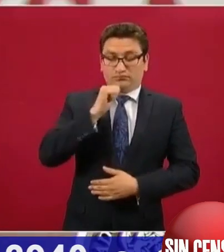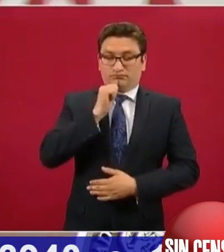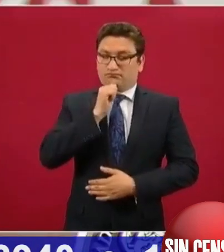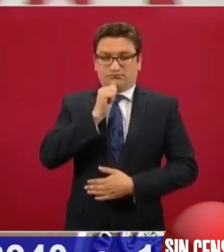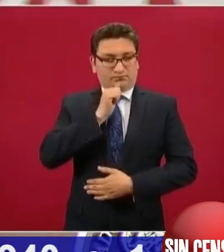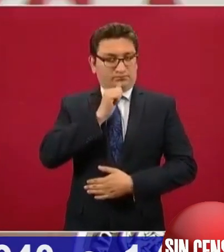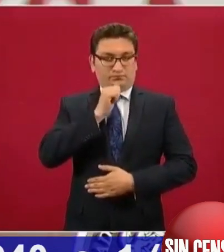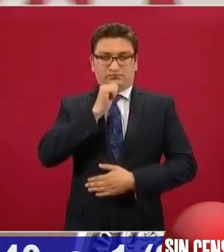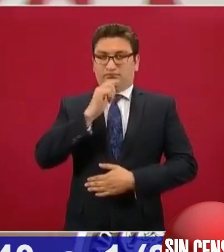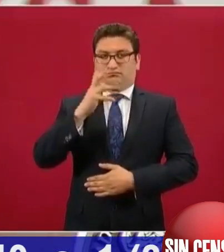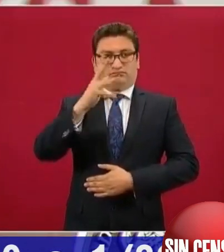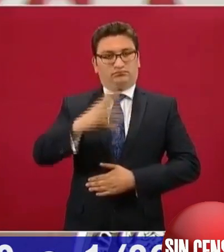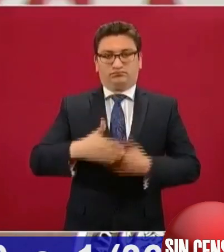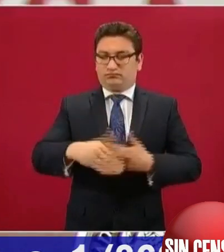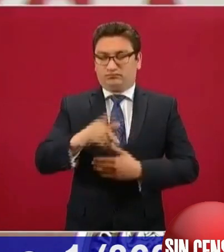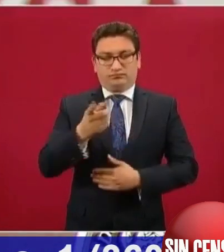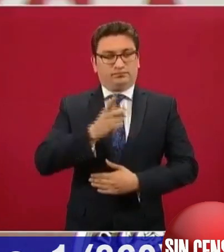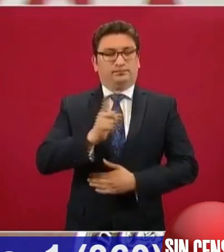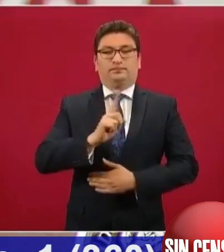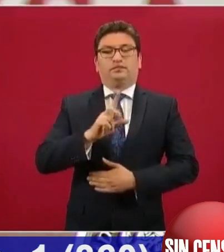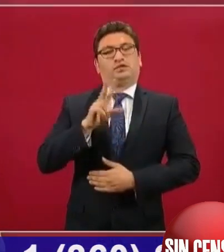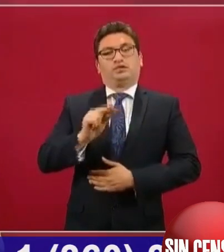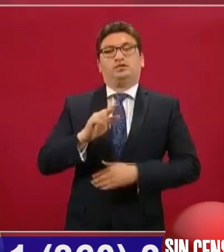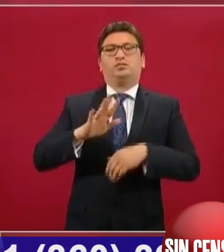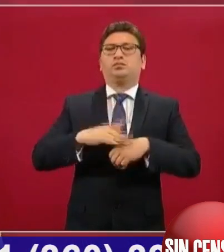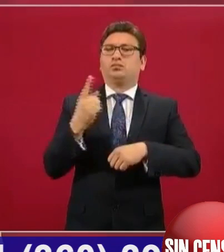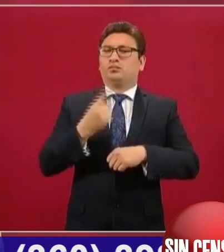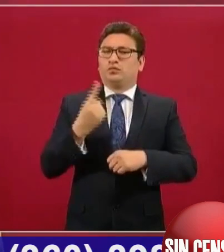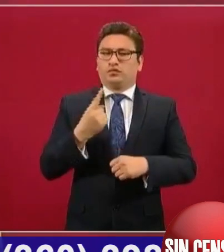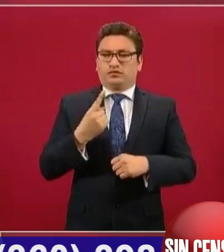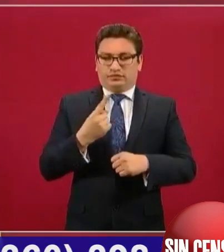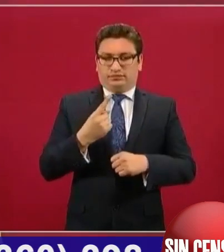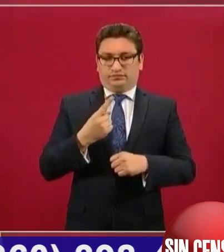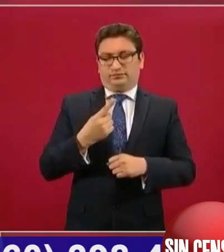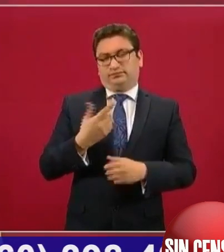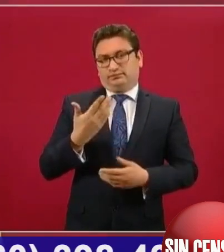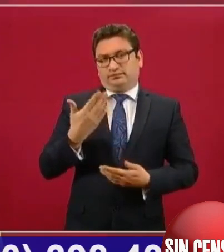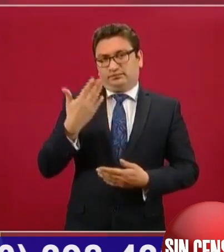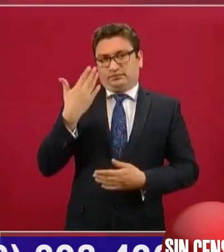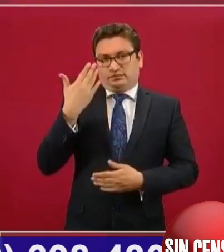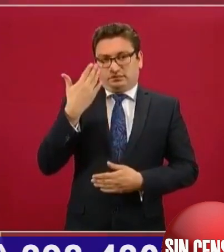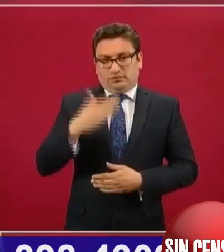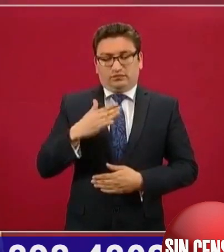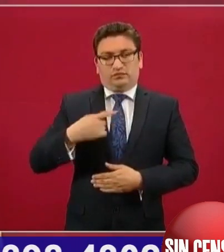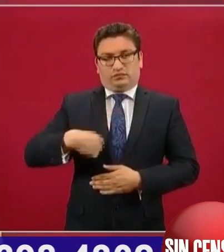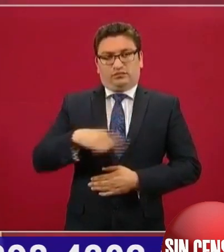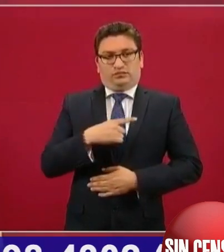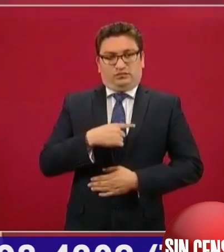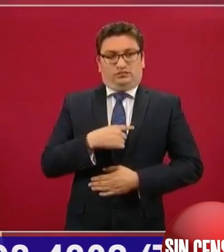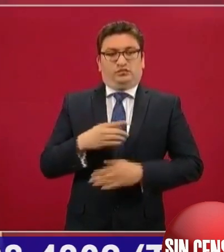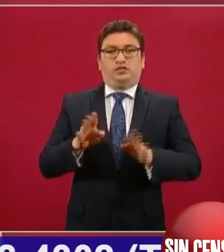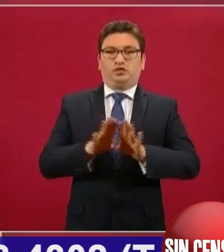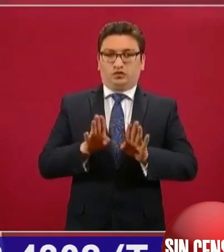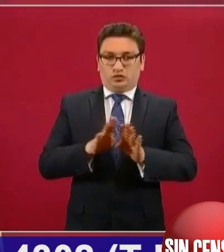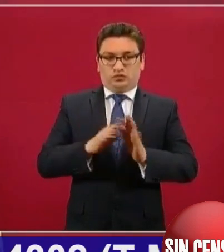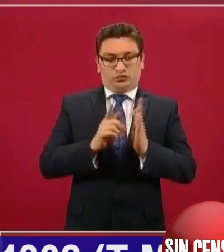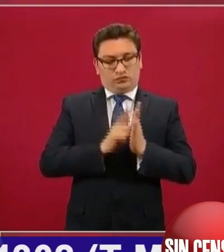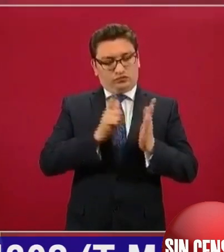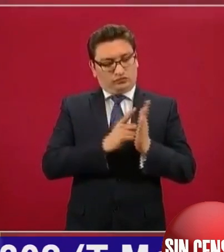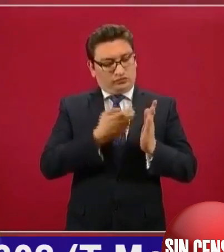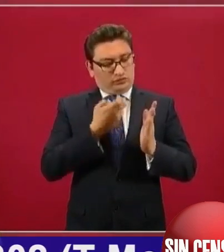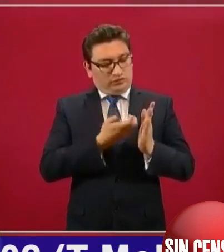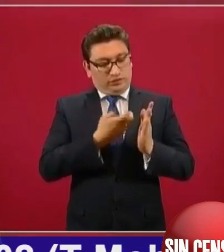y no van a aumentar, porque si no tenemos márgenes en la legislación